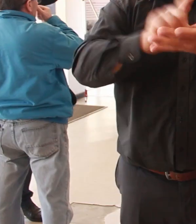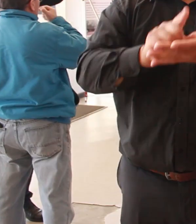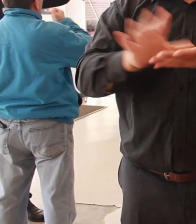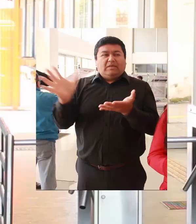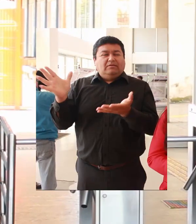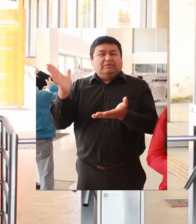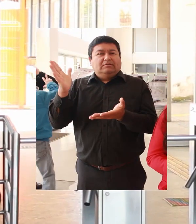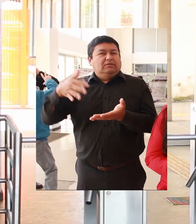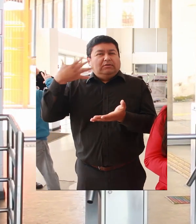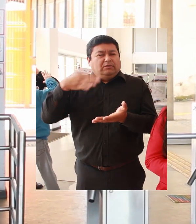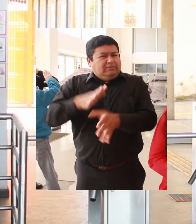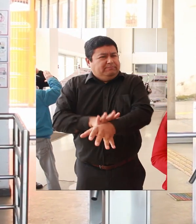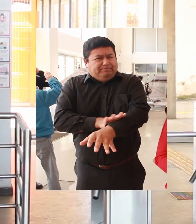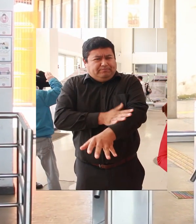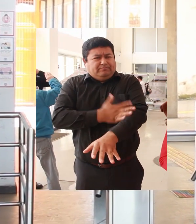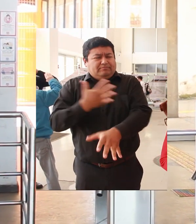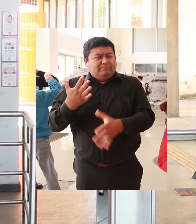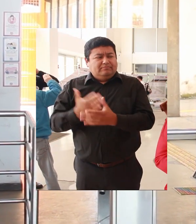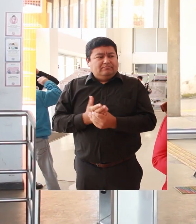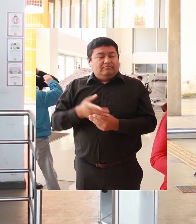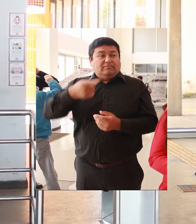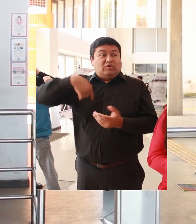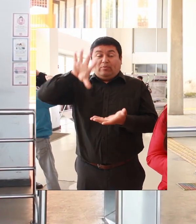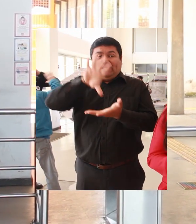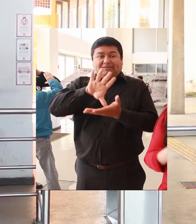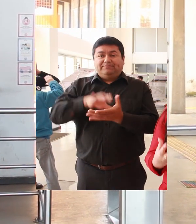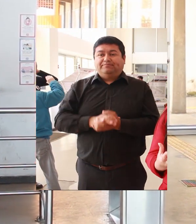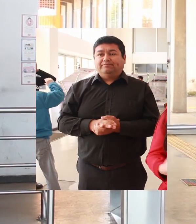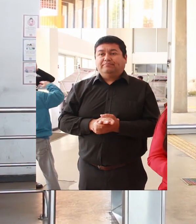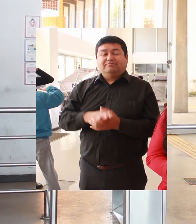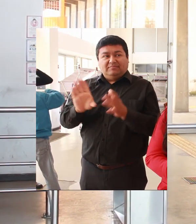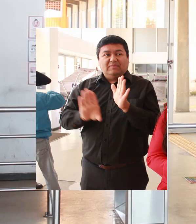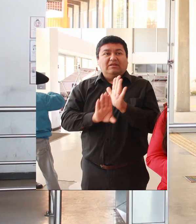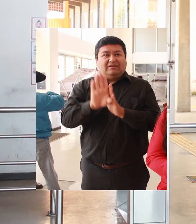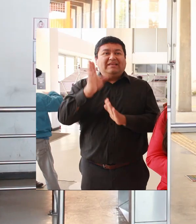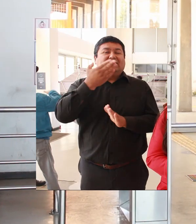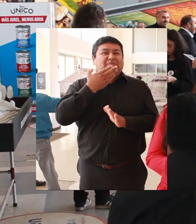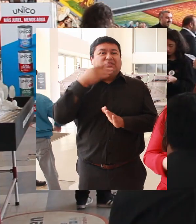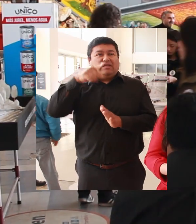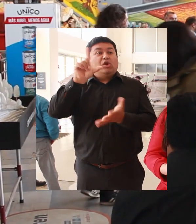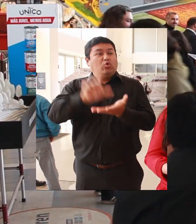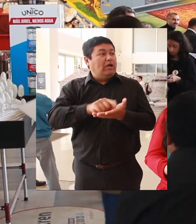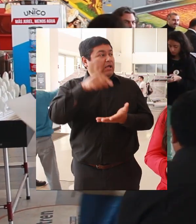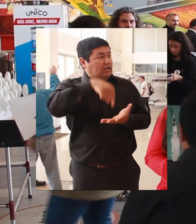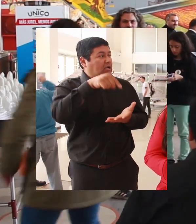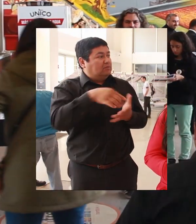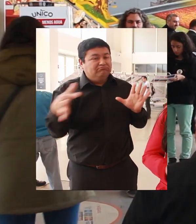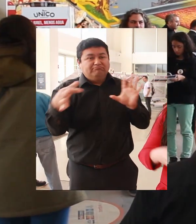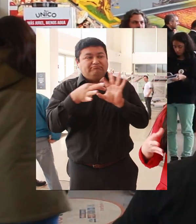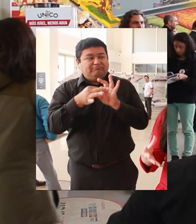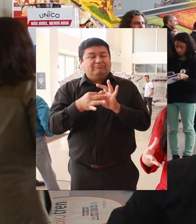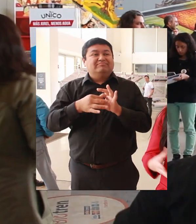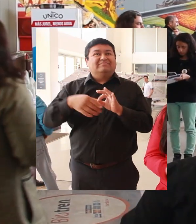carga significativa en el acontecer de nuestro país. Y que se desarrolle también en este lugar es una combinación de eso, es